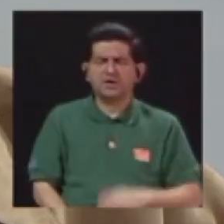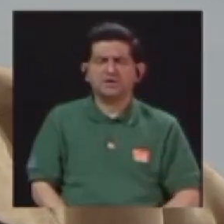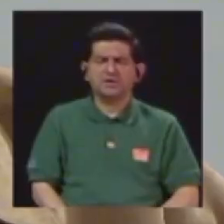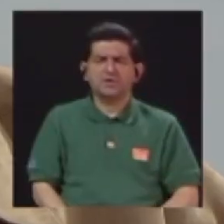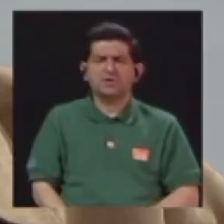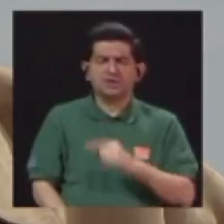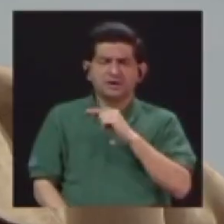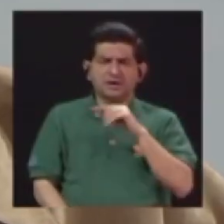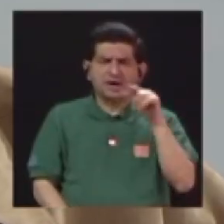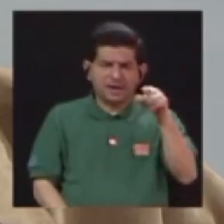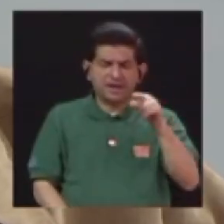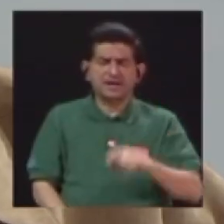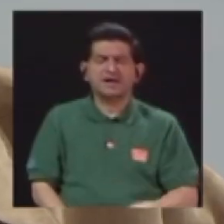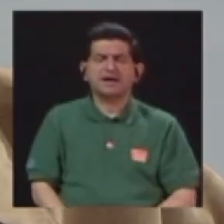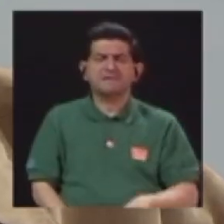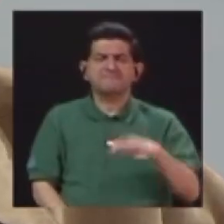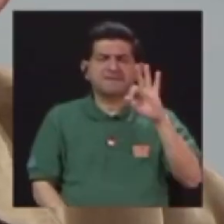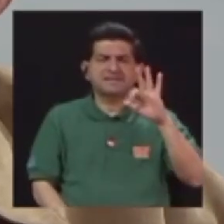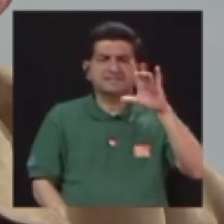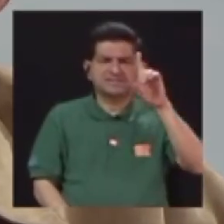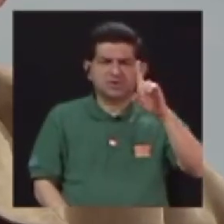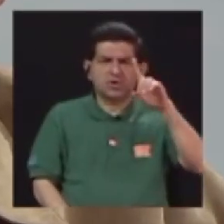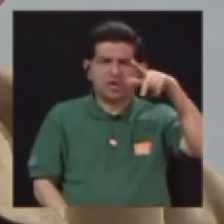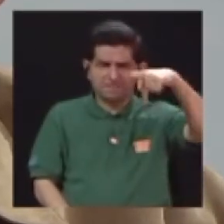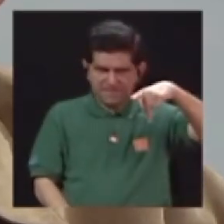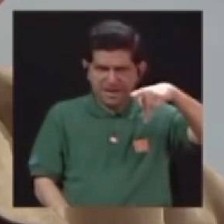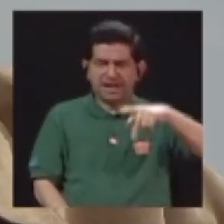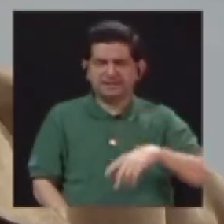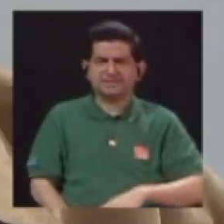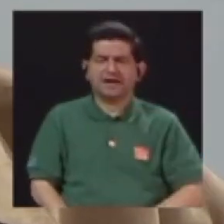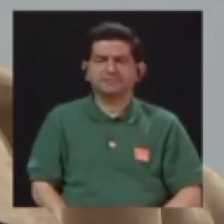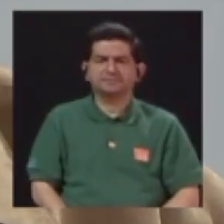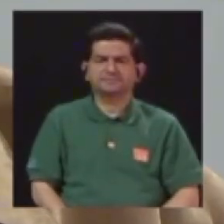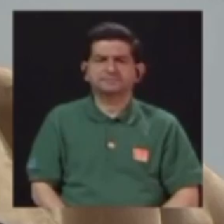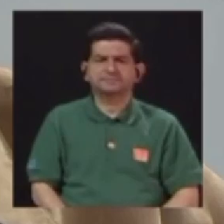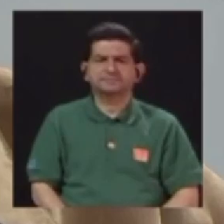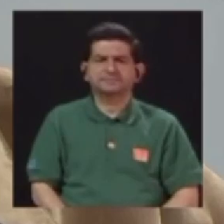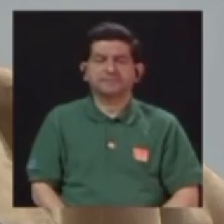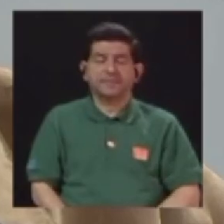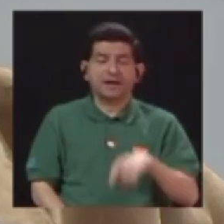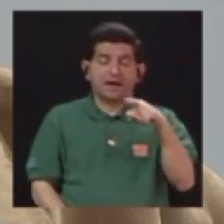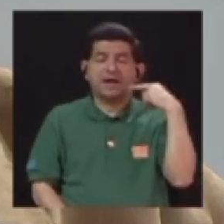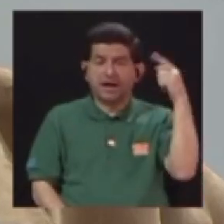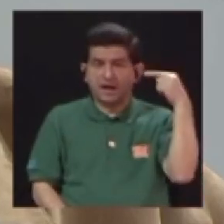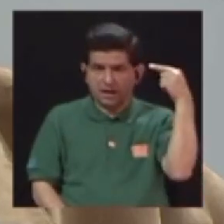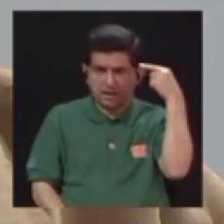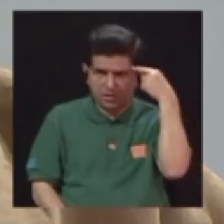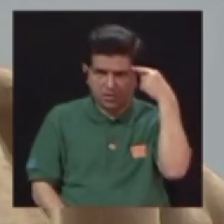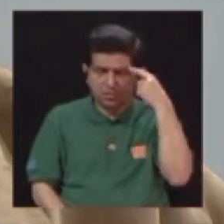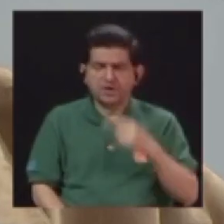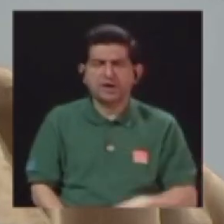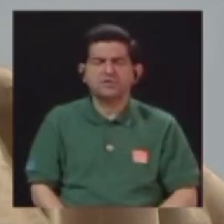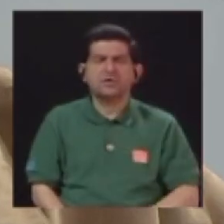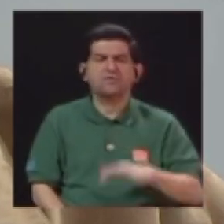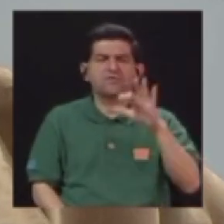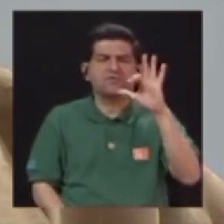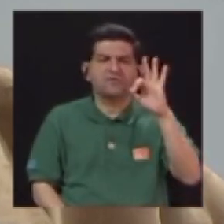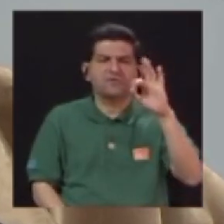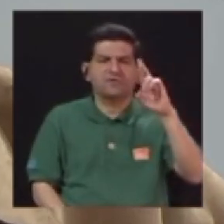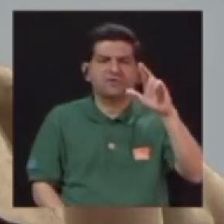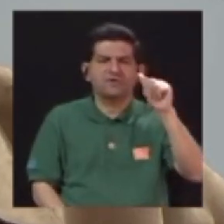Peralta. Ajá, claro. Que durante la administración de Francisco